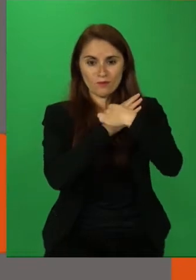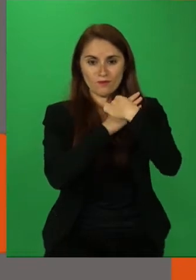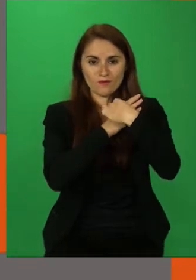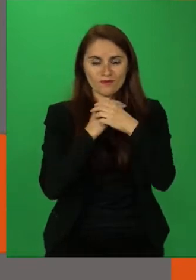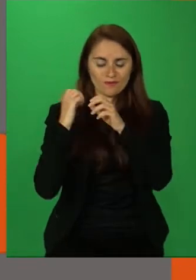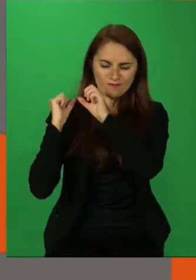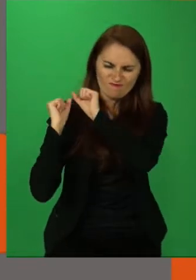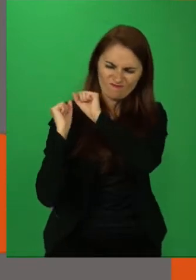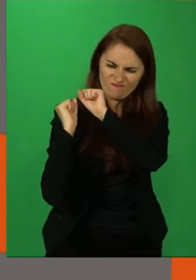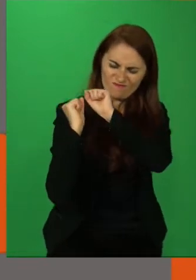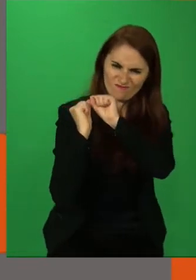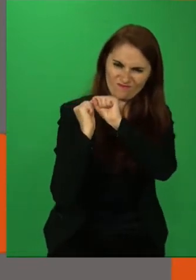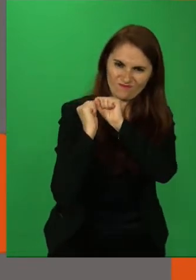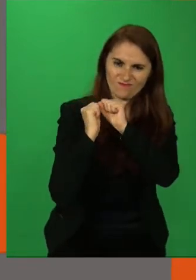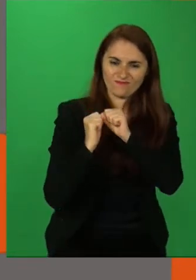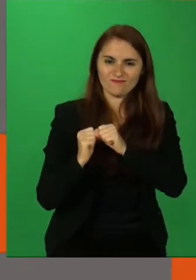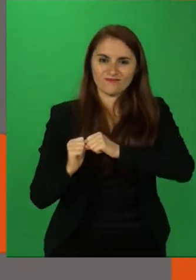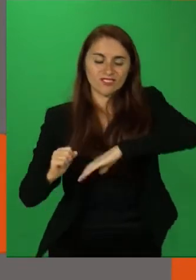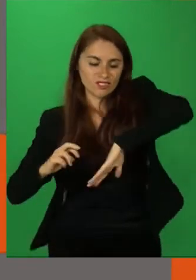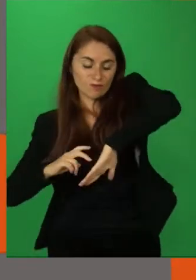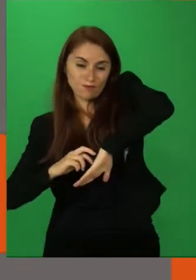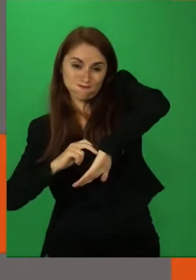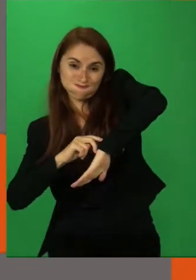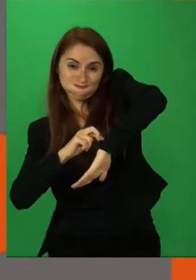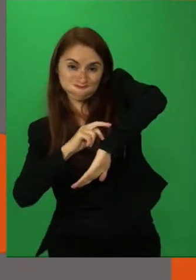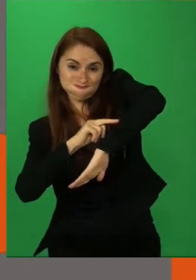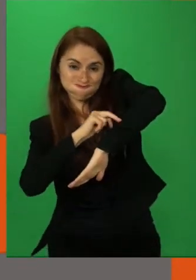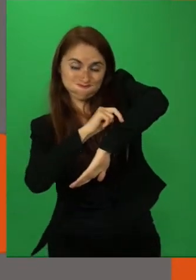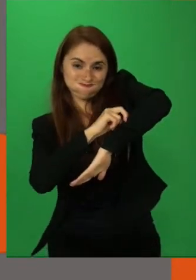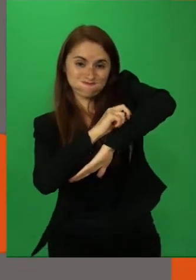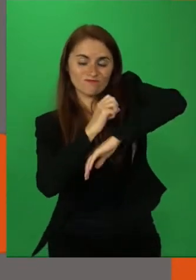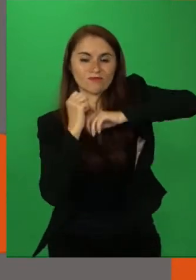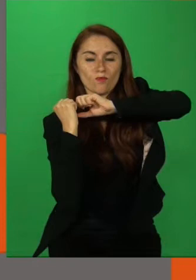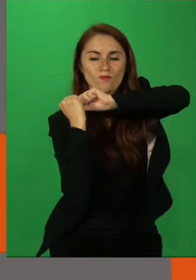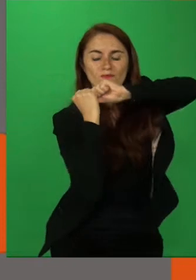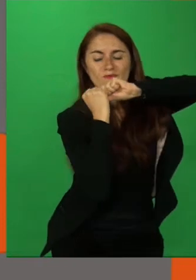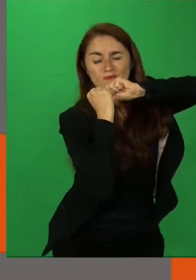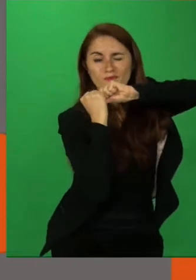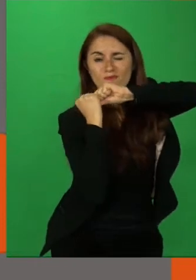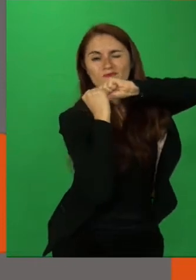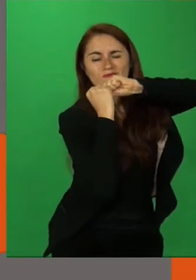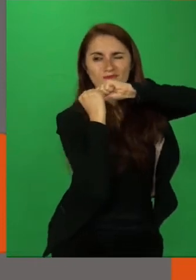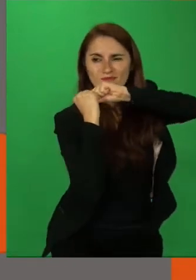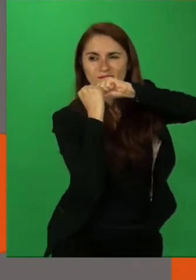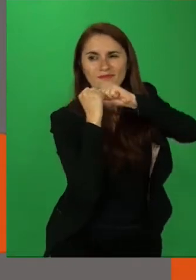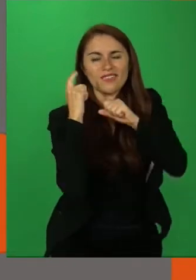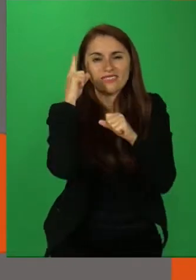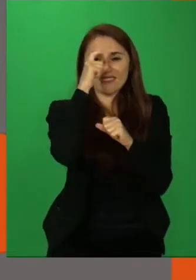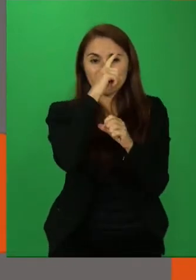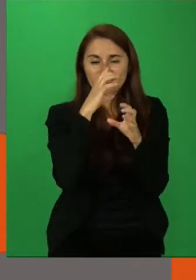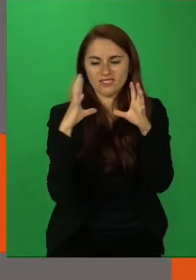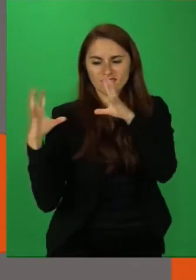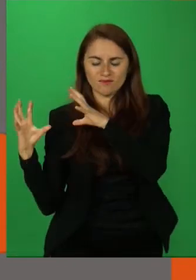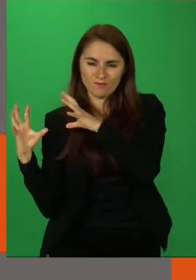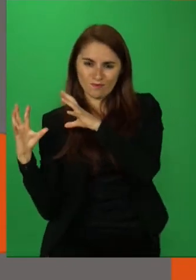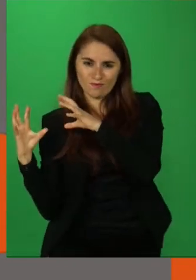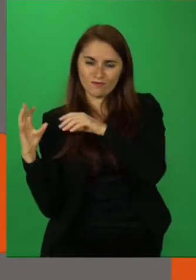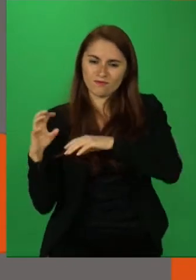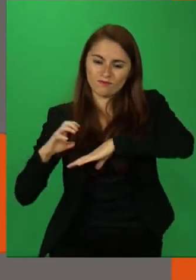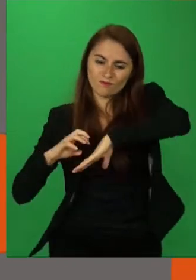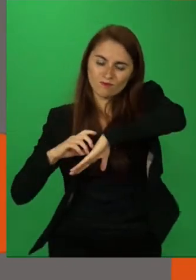se deslizaba hacia abajo una y otra vez por la eternidad. Fíjate, si